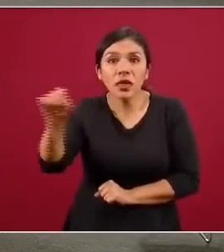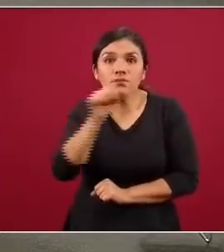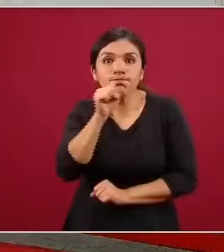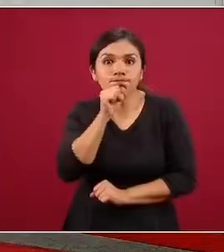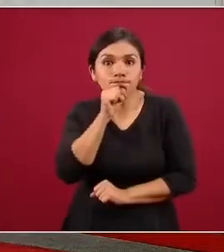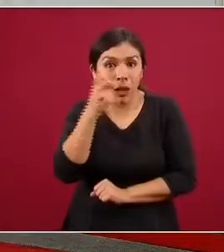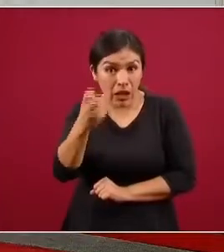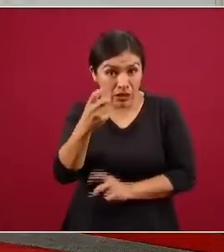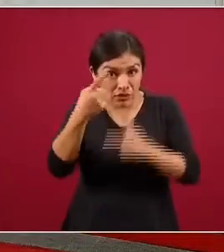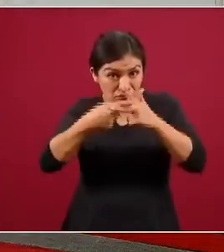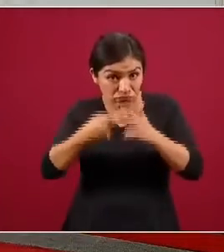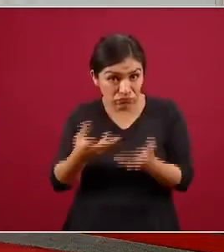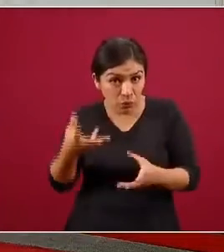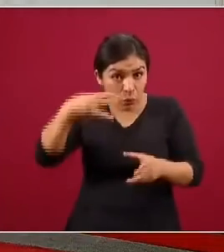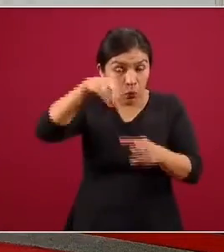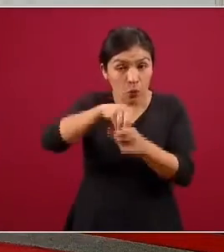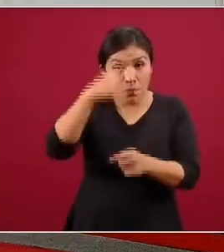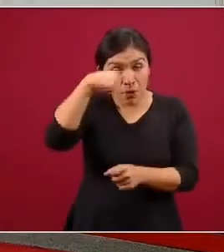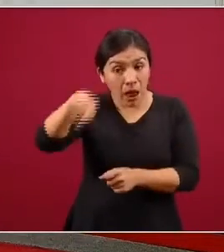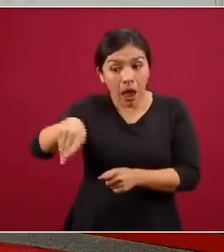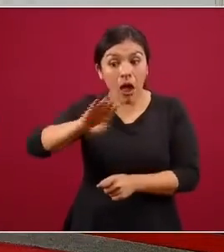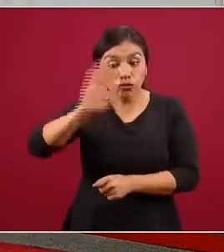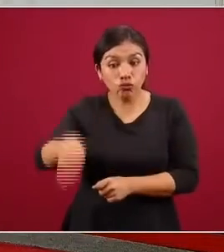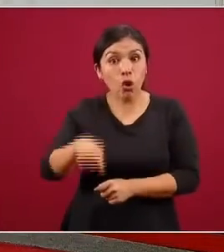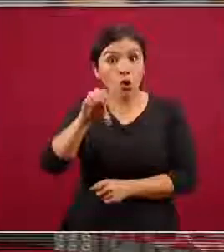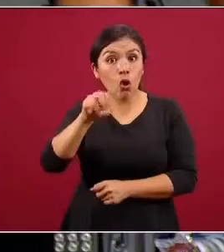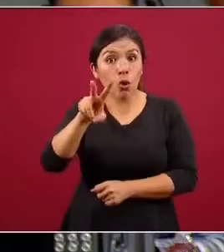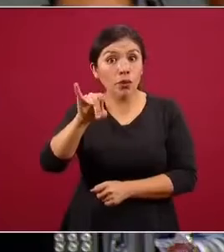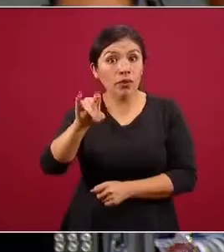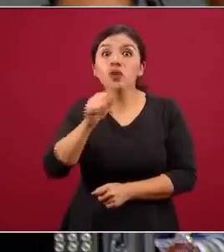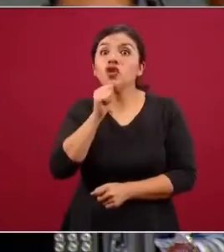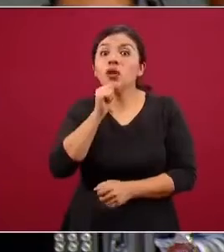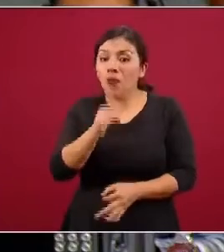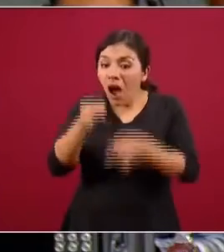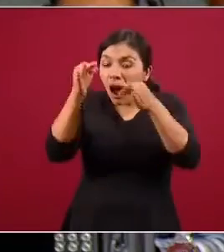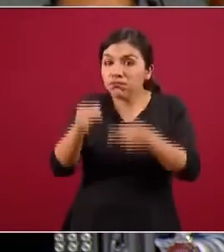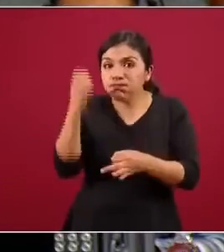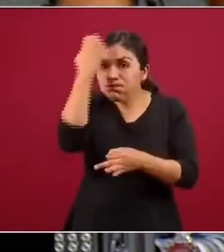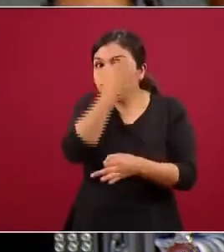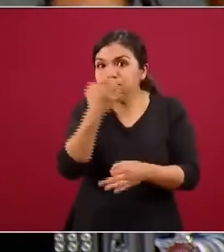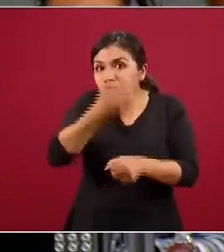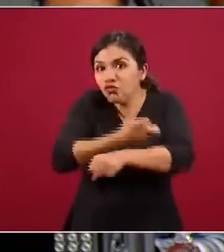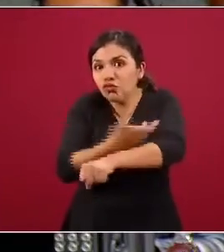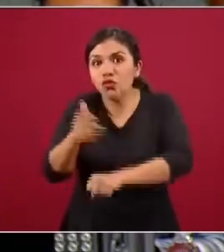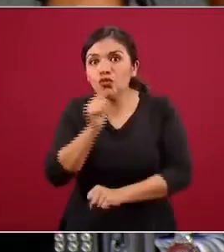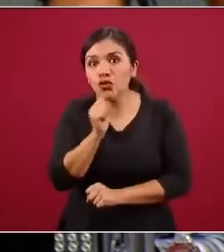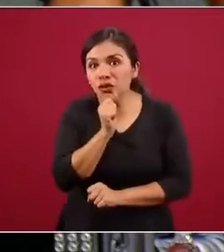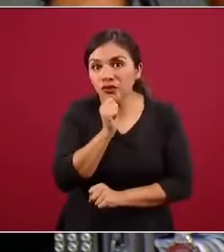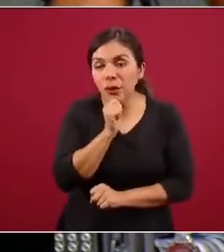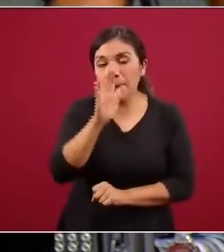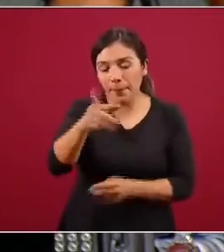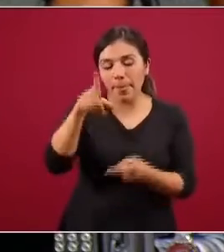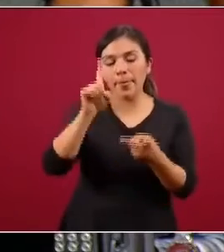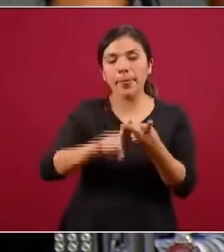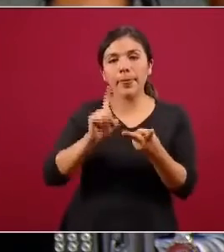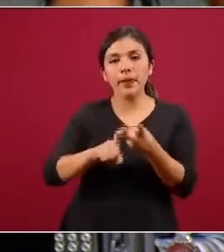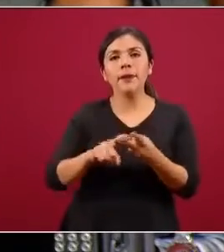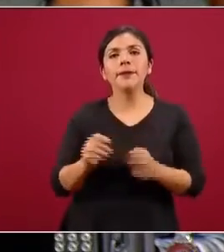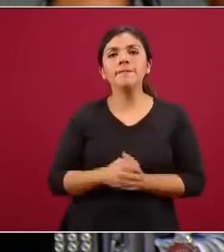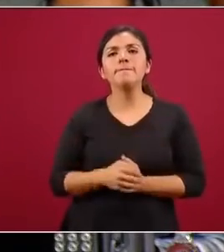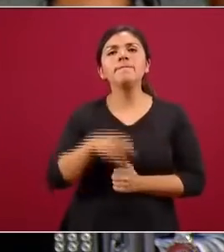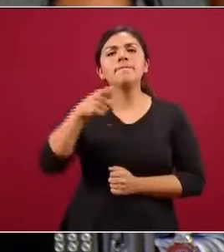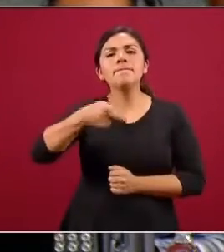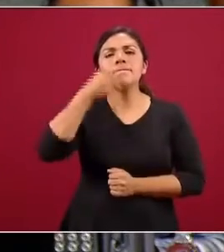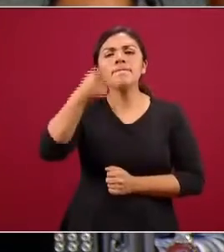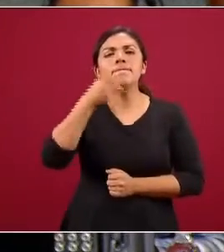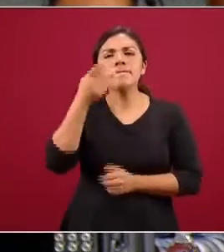Esto no entra en la estadística, entiendo yo, de que falleció por COVID, porque no estaba comprobado que así fue, ¿verdad? Es la primera pregunta. Y la segunda es respecto a lo